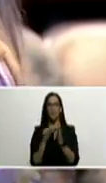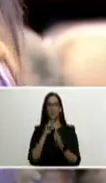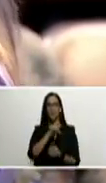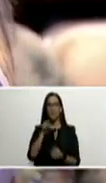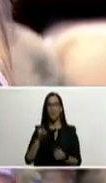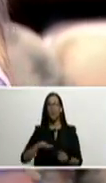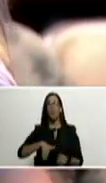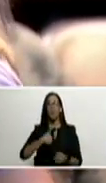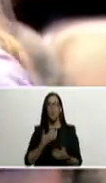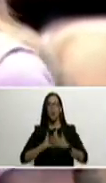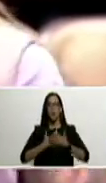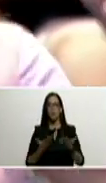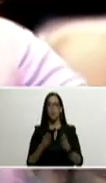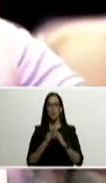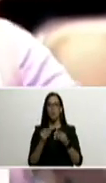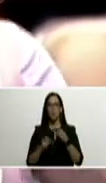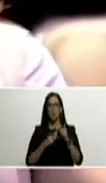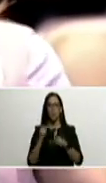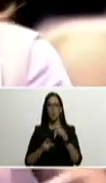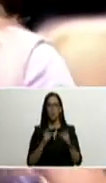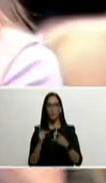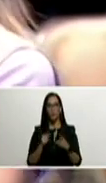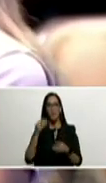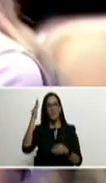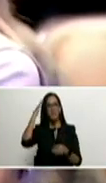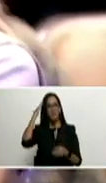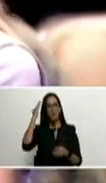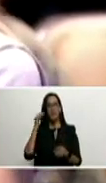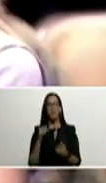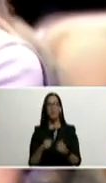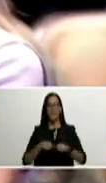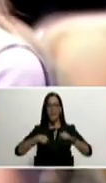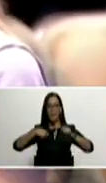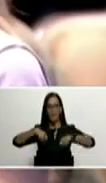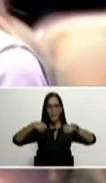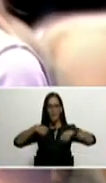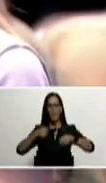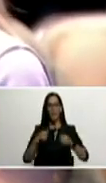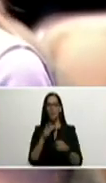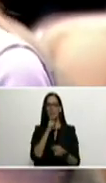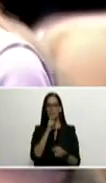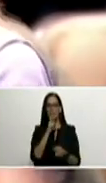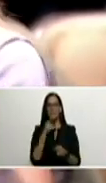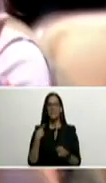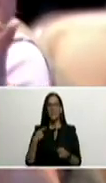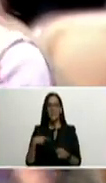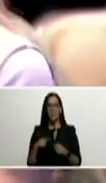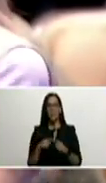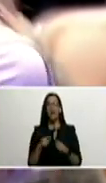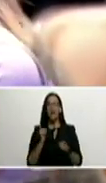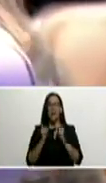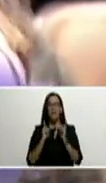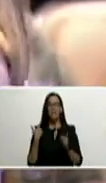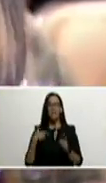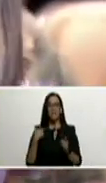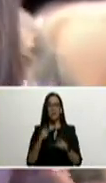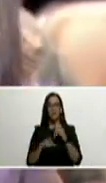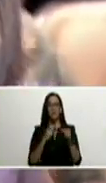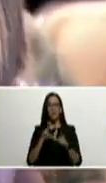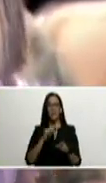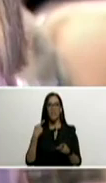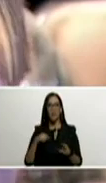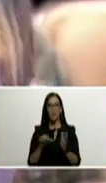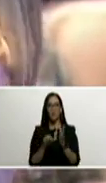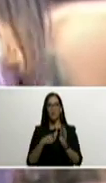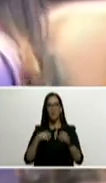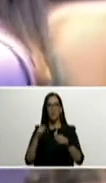pueden ofertar todos sus productos. Sabemos que el mercado es una de las cosas más difíciles que tenemos. A veces tenemos los productos, pero no tenemos